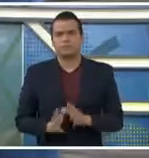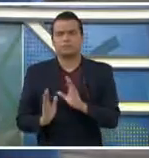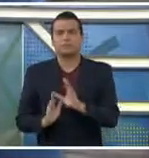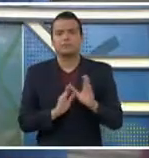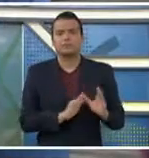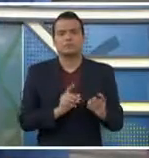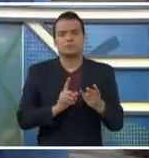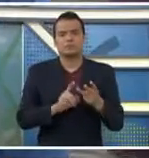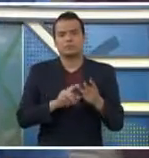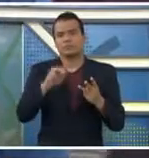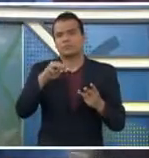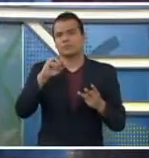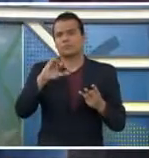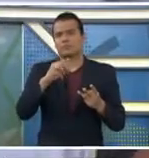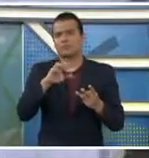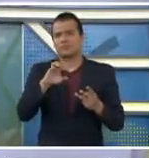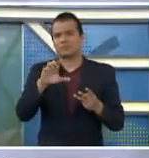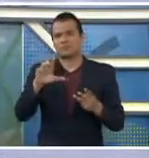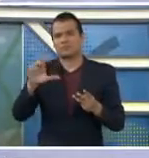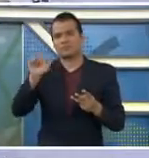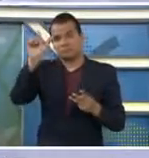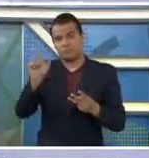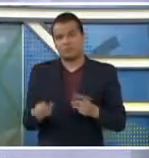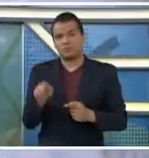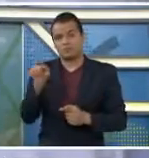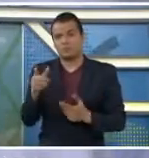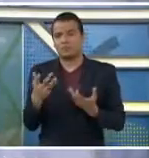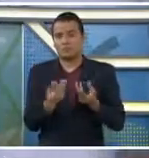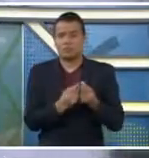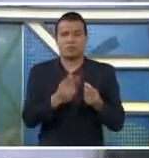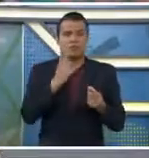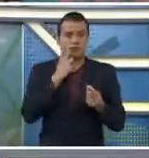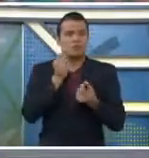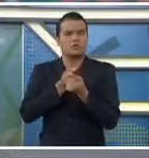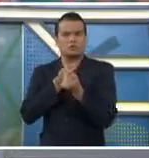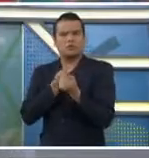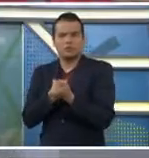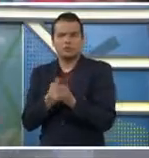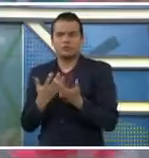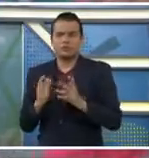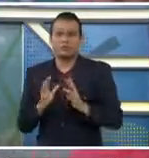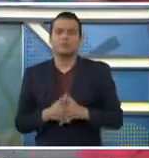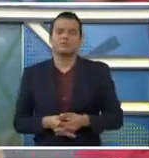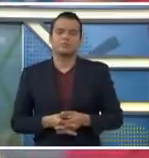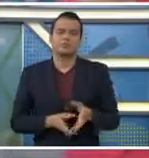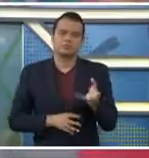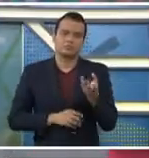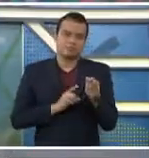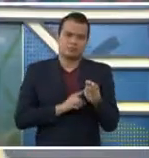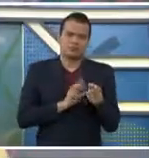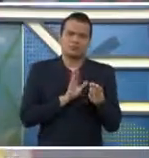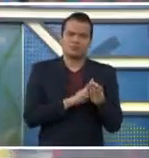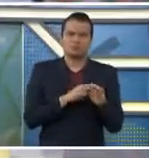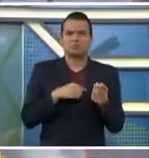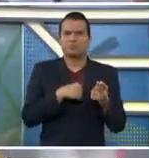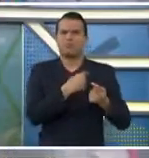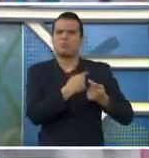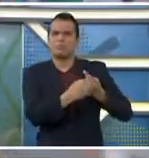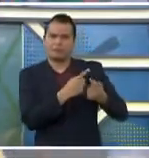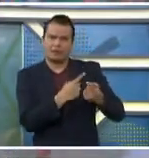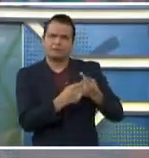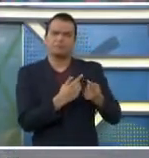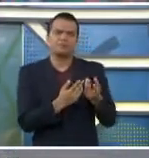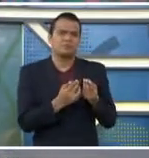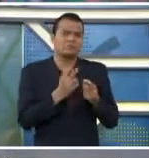Michel Maya, candidato a la alcaldía de Cali, recibió el apoyo de un sector del Polo Democrático. Y el sector, digamos, de mis amigos más